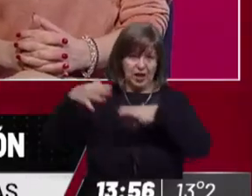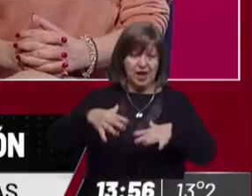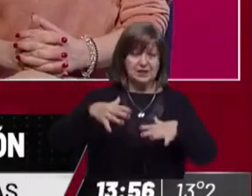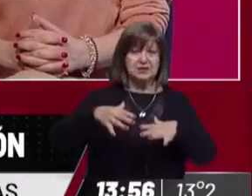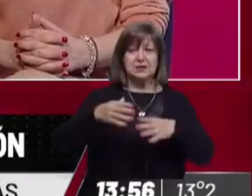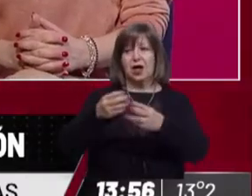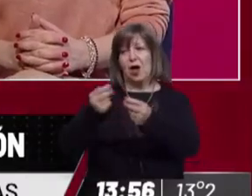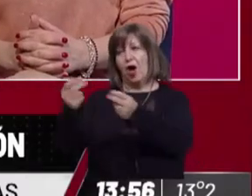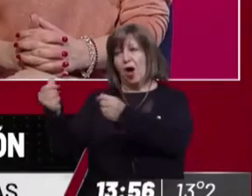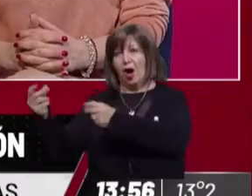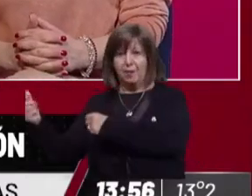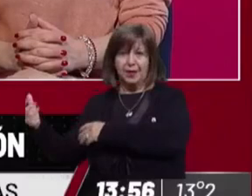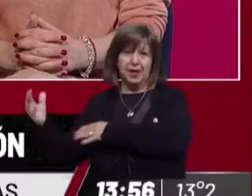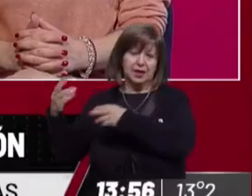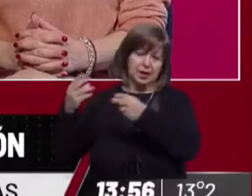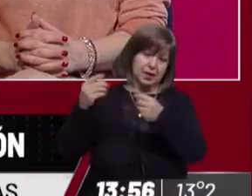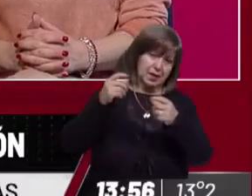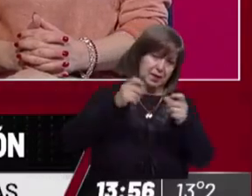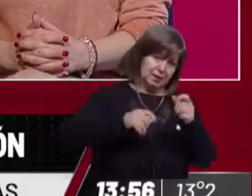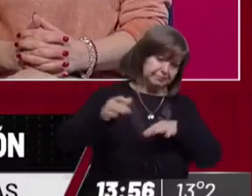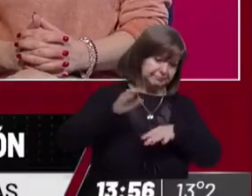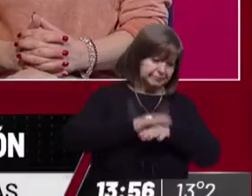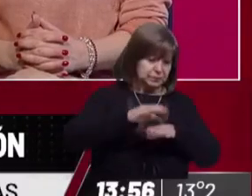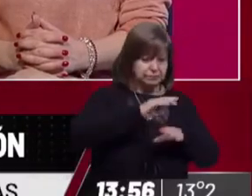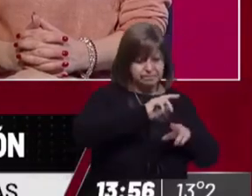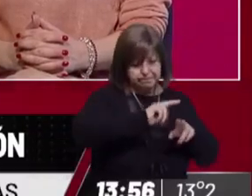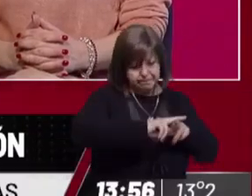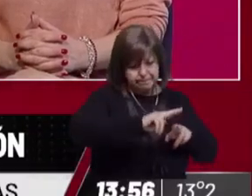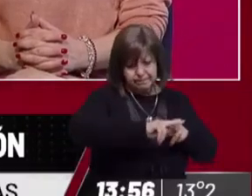de nuevo, estos artefactos, y bueno, cuando